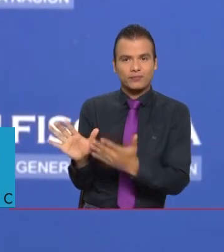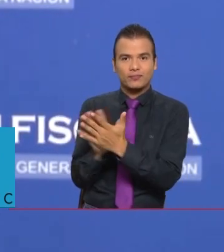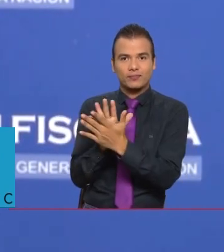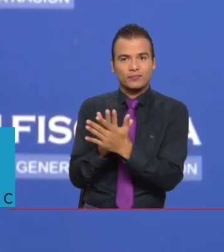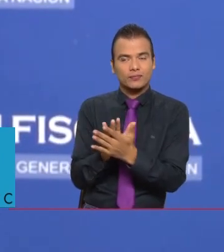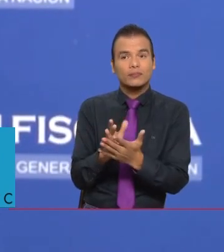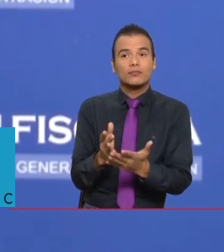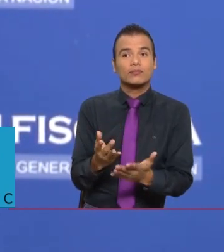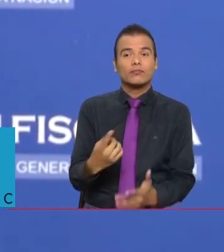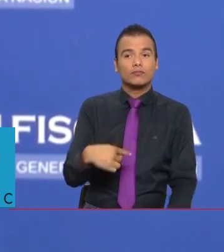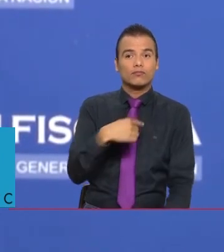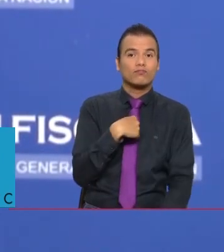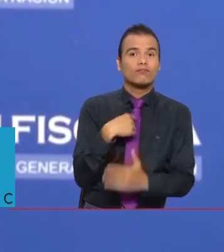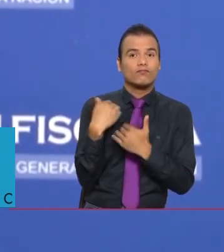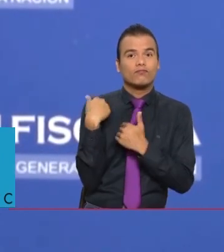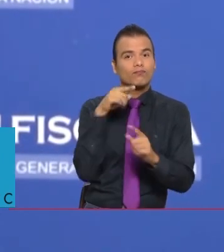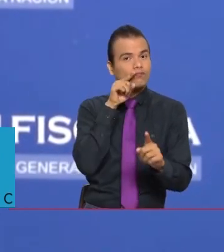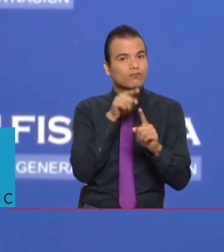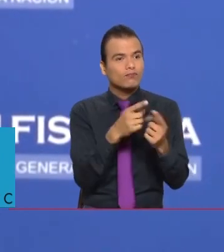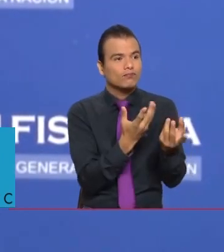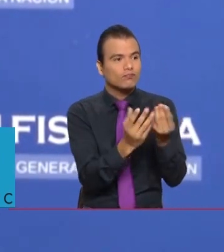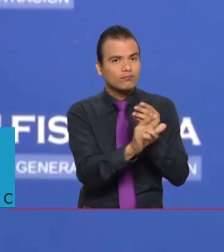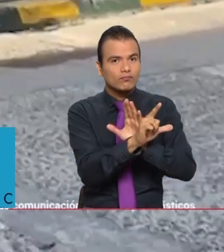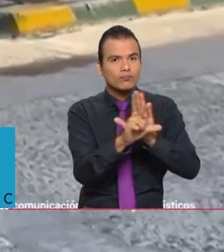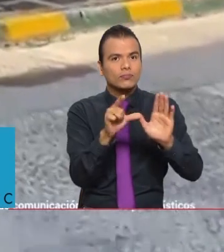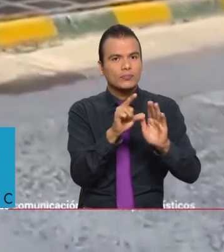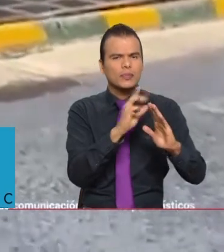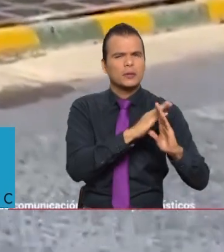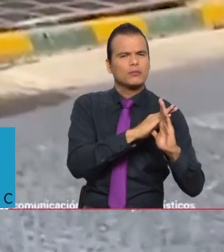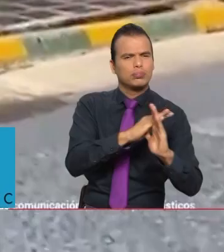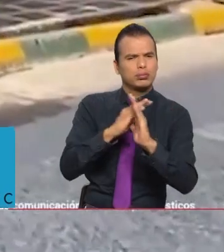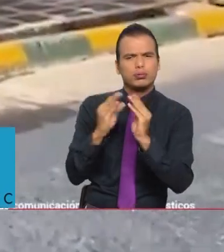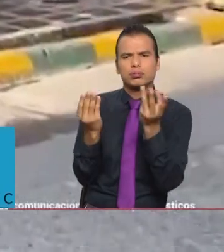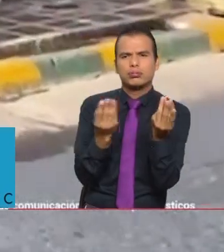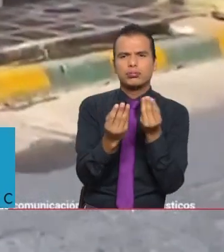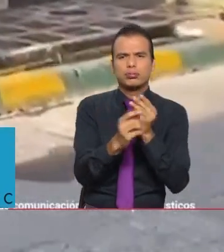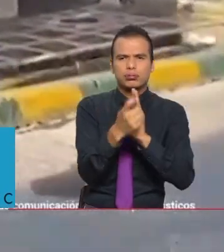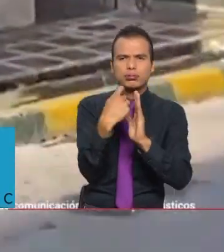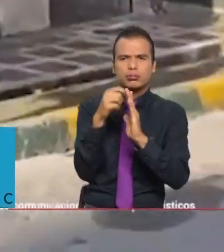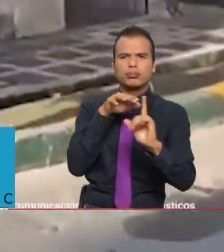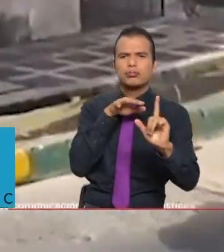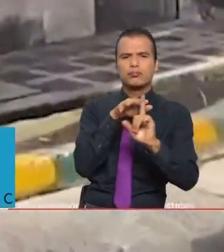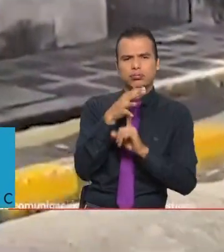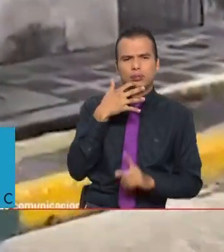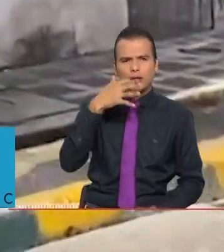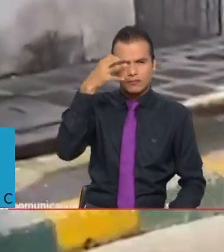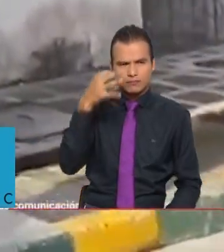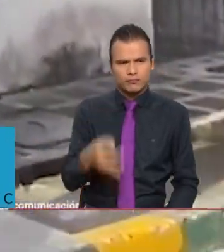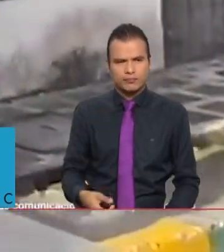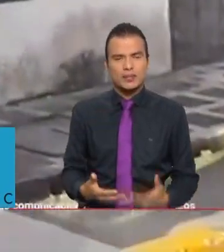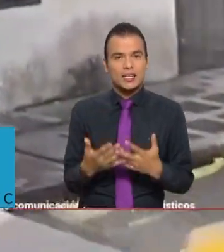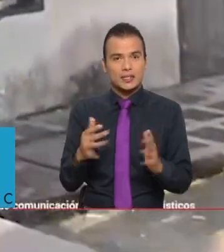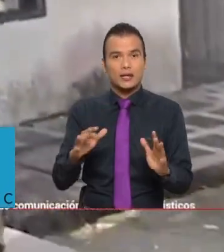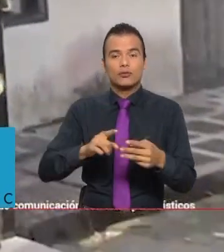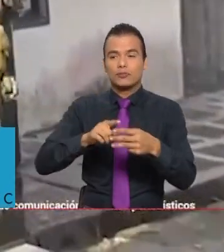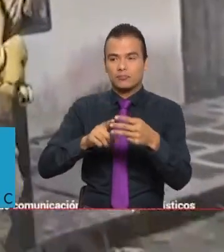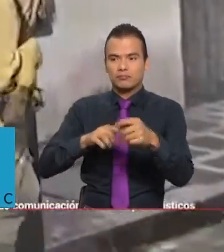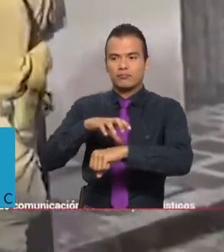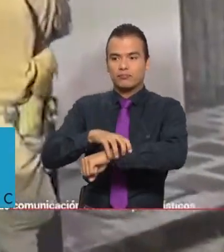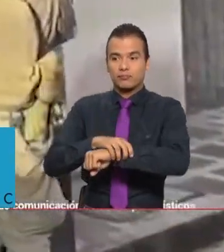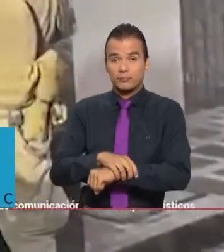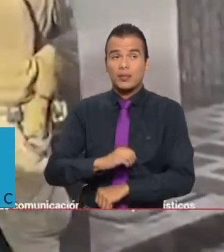de la criminalidad organizada y del narcotráfico. Simultáneamente, sobre 16 bienes vinculados a los presuntos